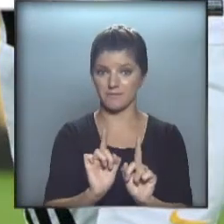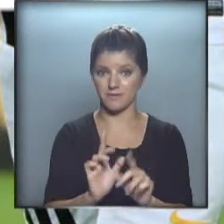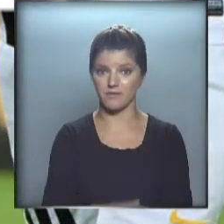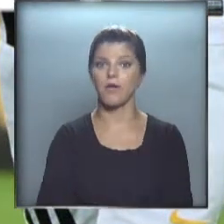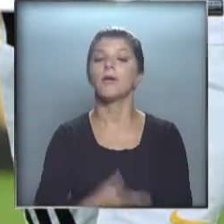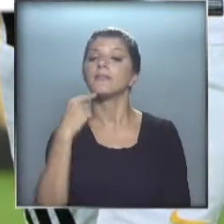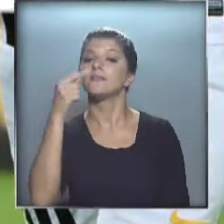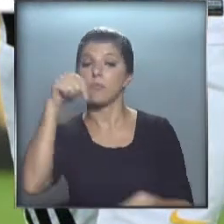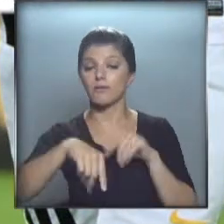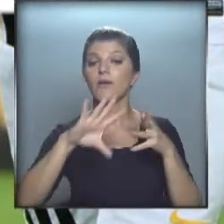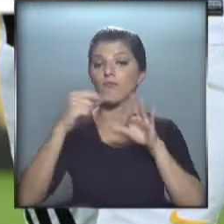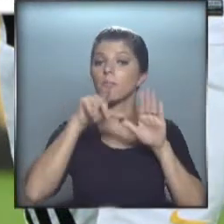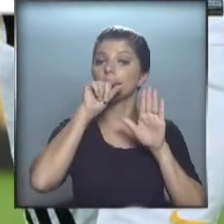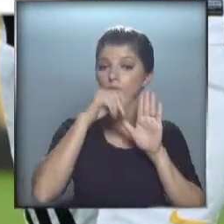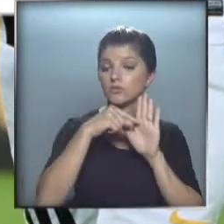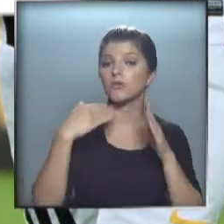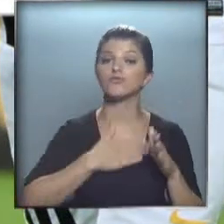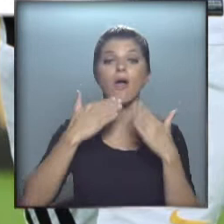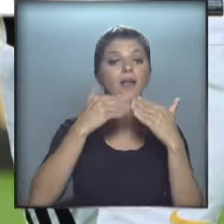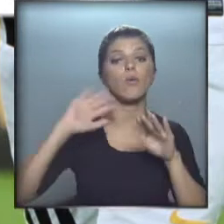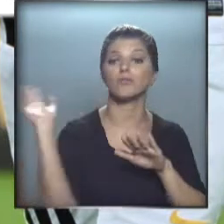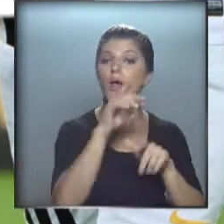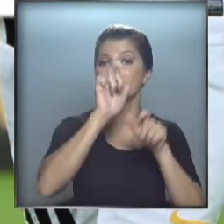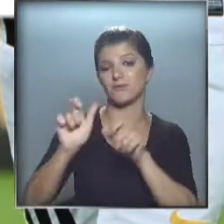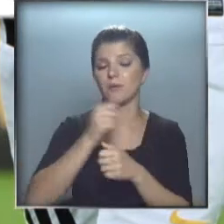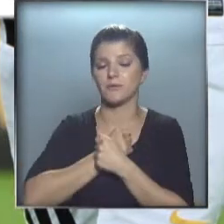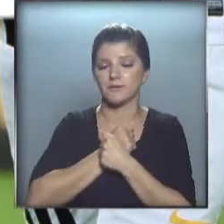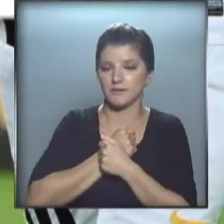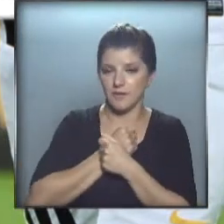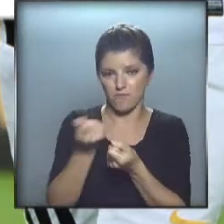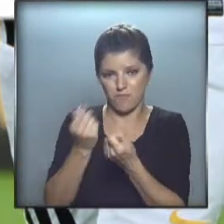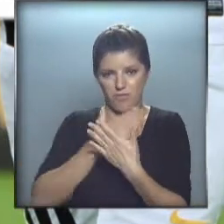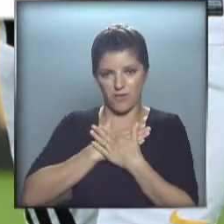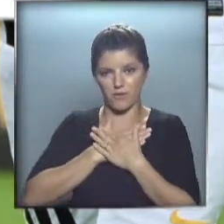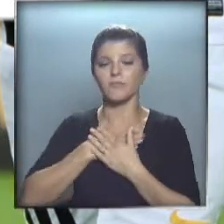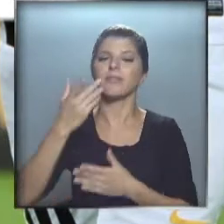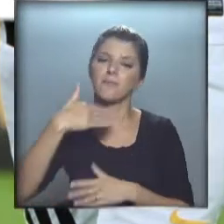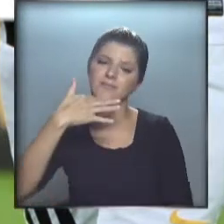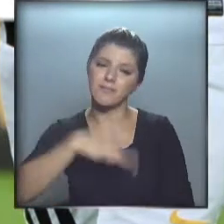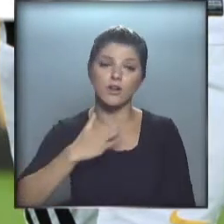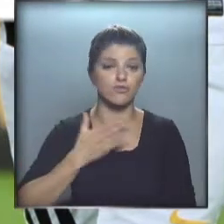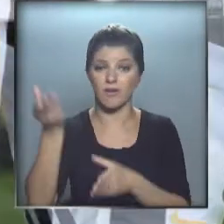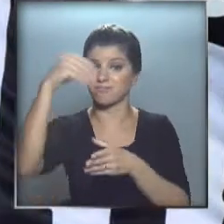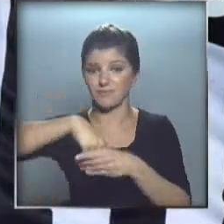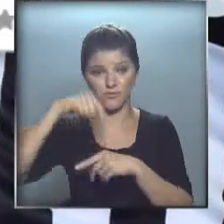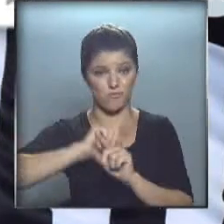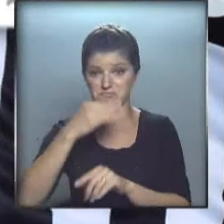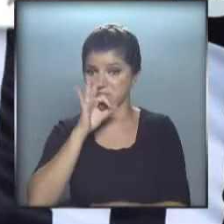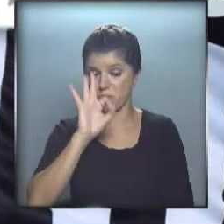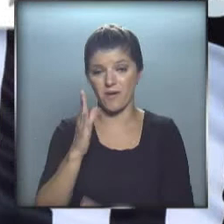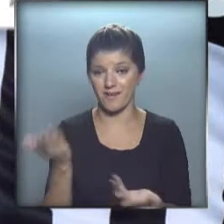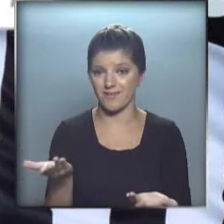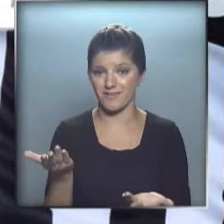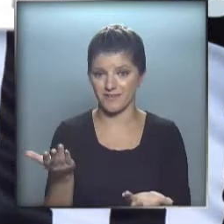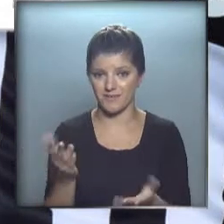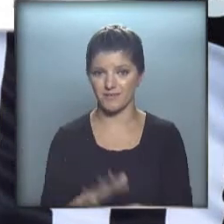este medio. Quiero agradecer a toda la gente por el cariño y el afecto recibido. Tenemos que entender que nunca fui parte de este proceso, señaló el